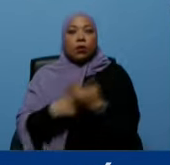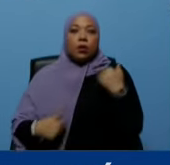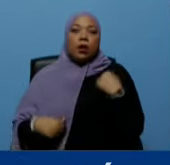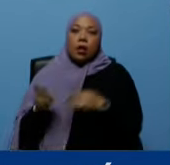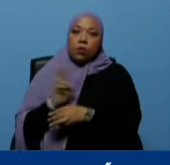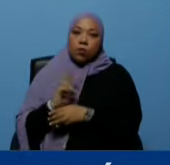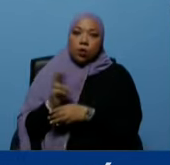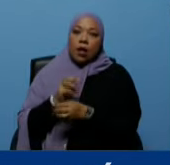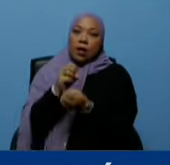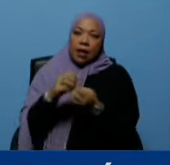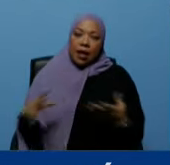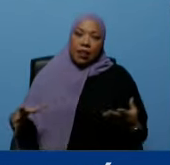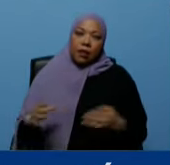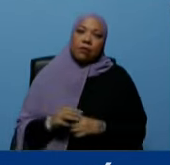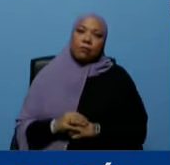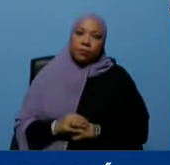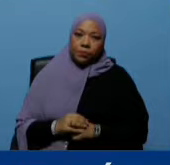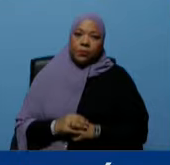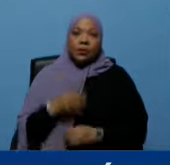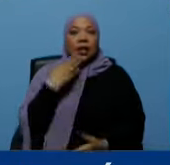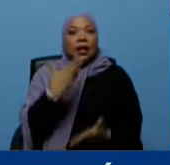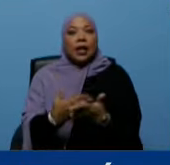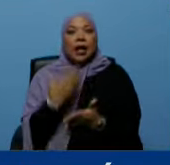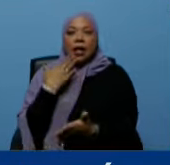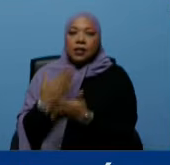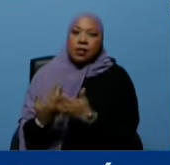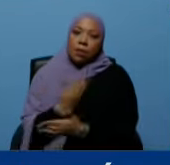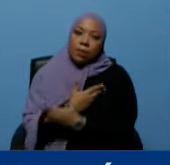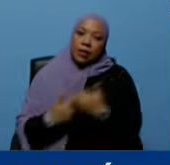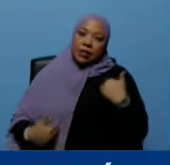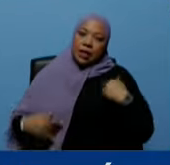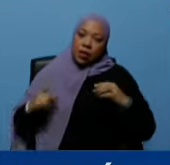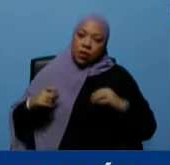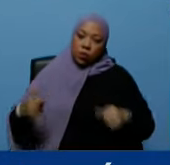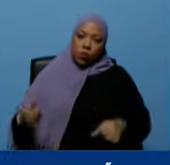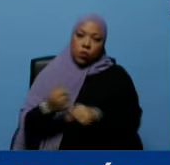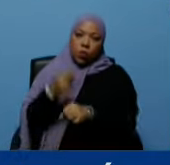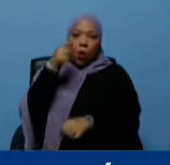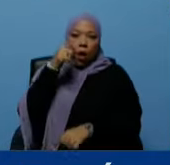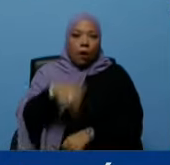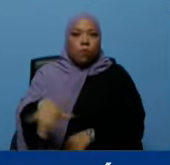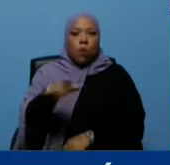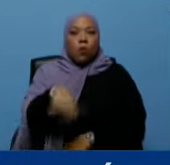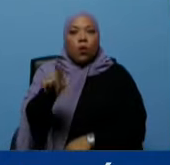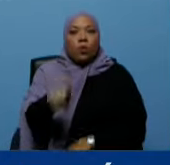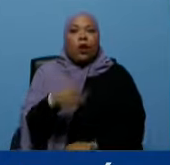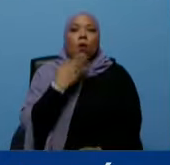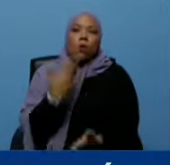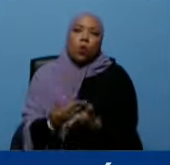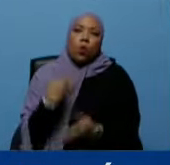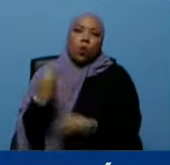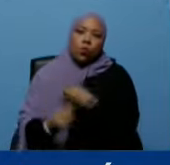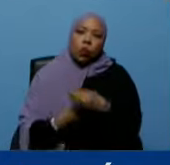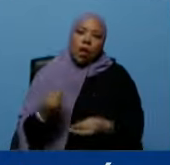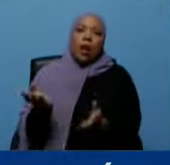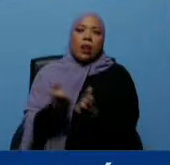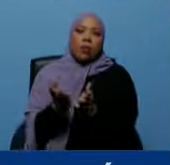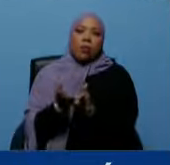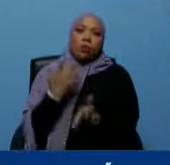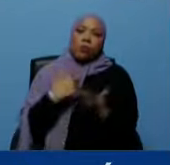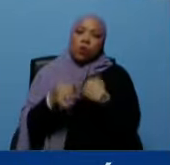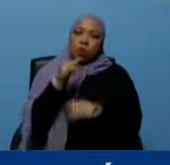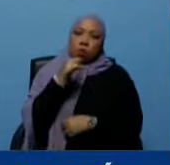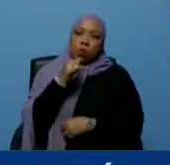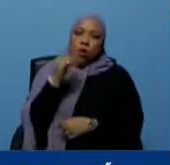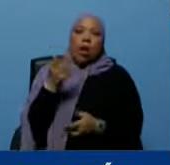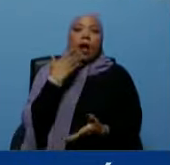manera totalmente gratuita. Así que muchas gracias, presidente, por esta iniciativa que de verdad el pueblo se lo agradece como todas las cosas